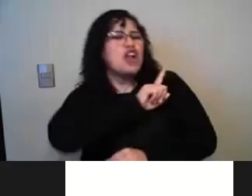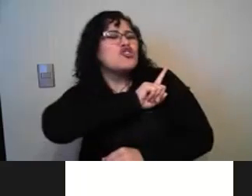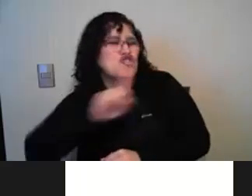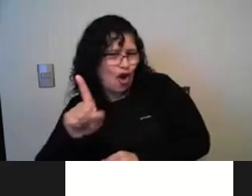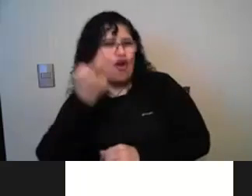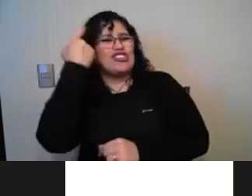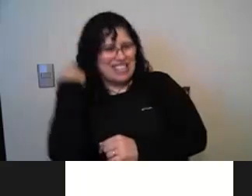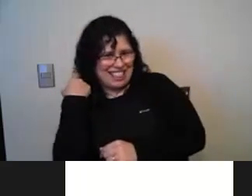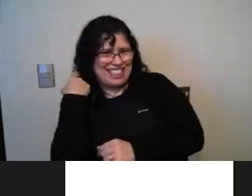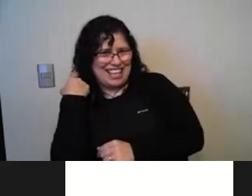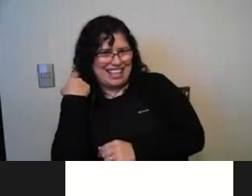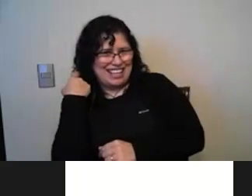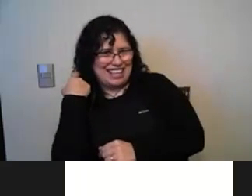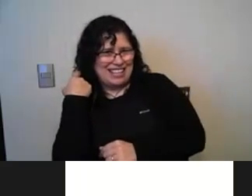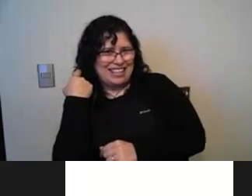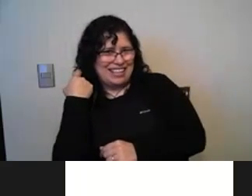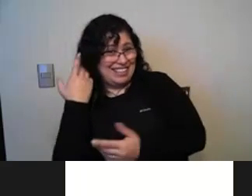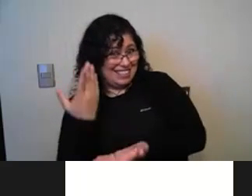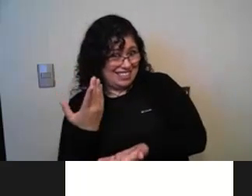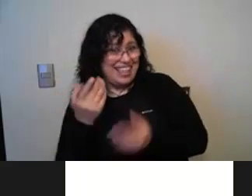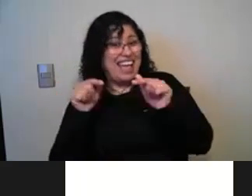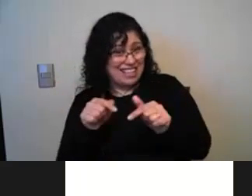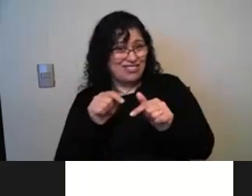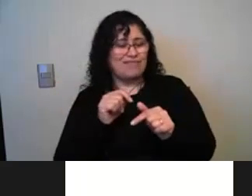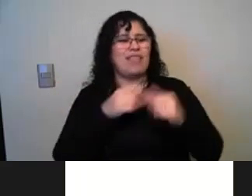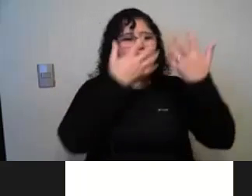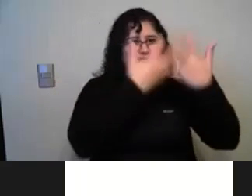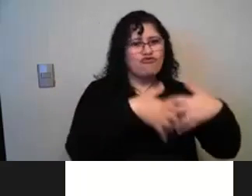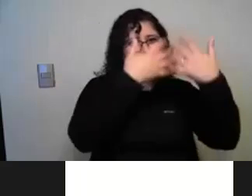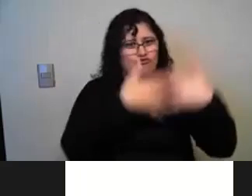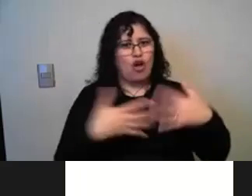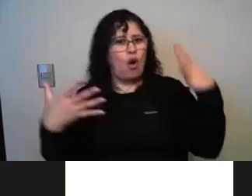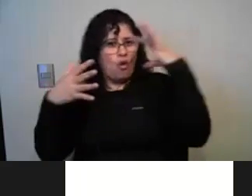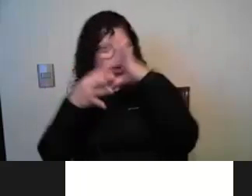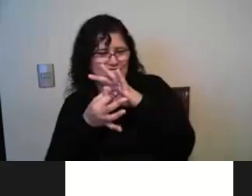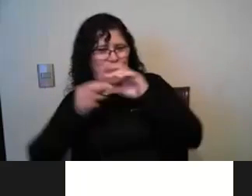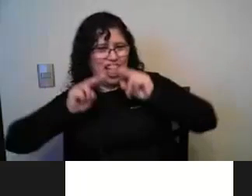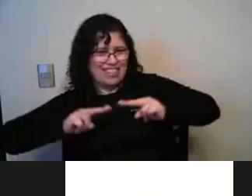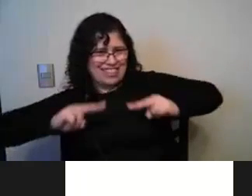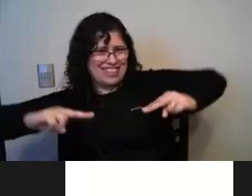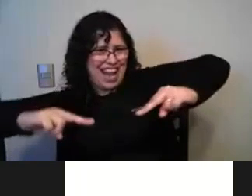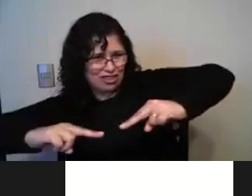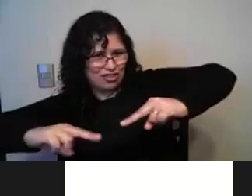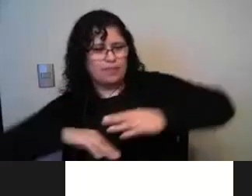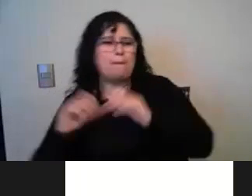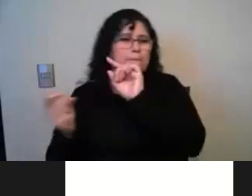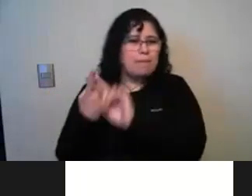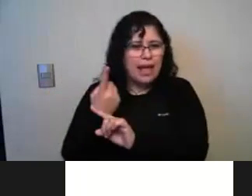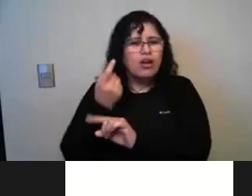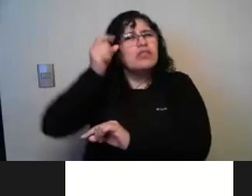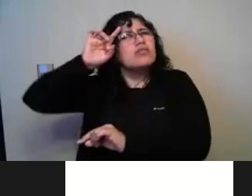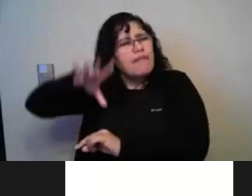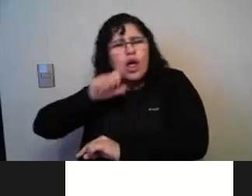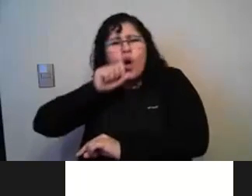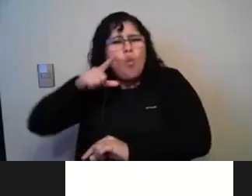¿Sí? Y así para cada uno de los que vimos acá. Buscar, o sea, primero ubicarse, de dónde va hasta